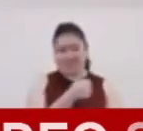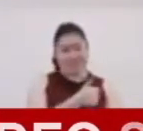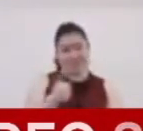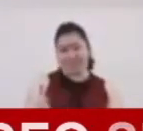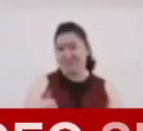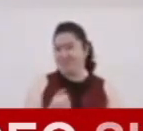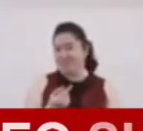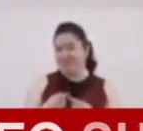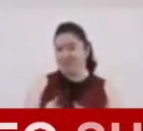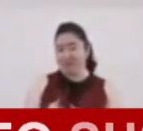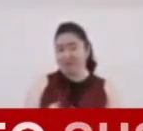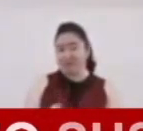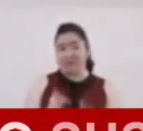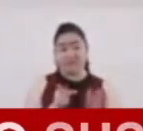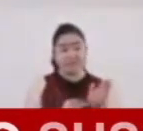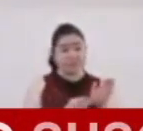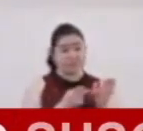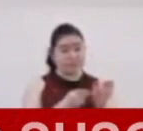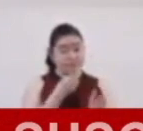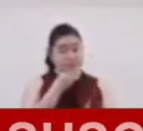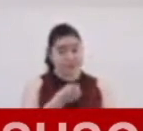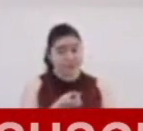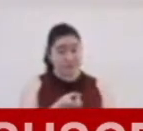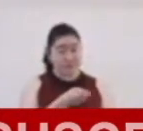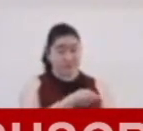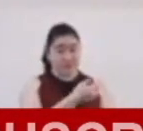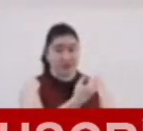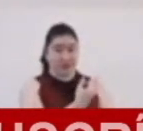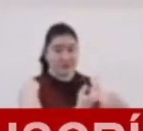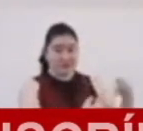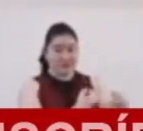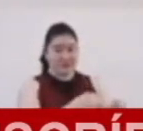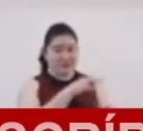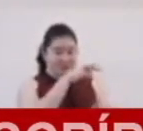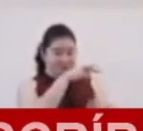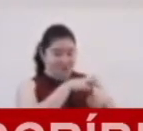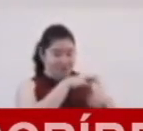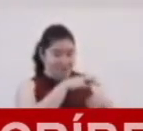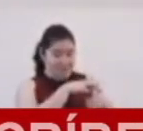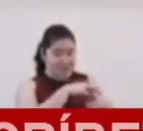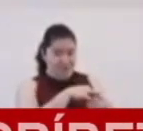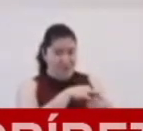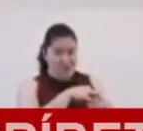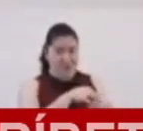Repito, el Tribunal Electoral del Poder